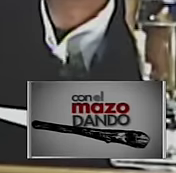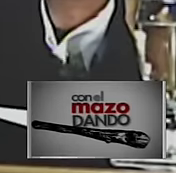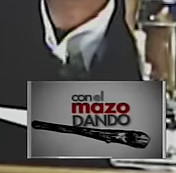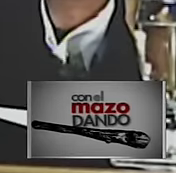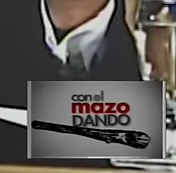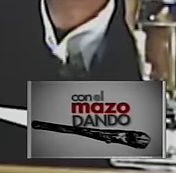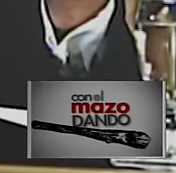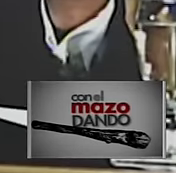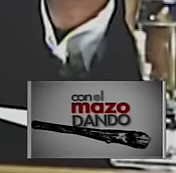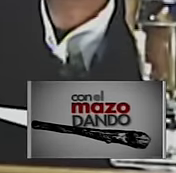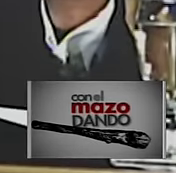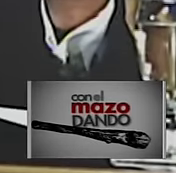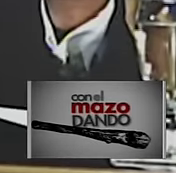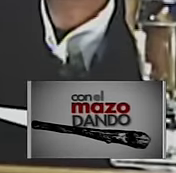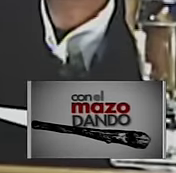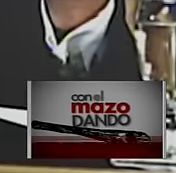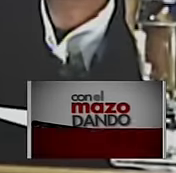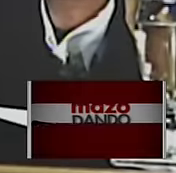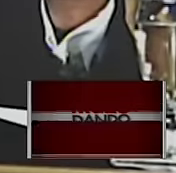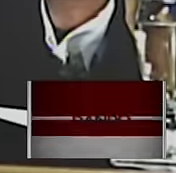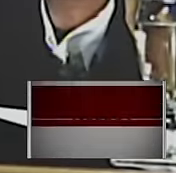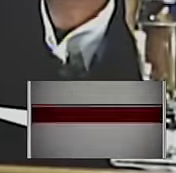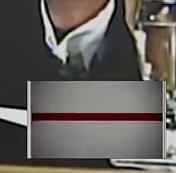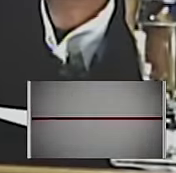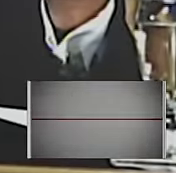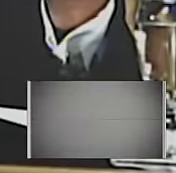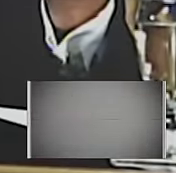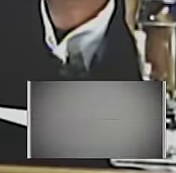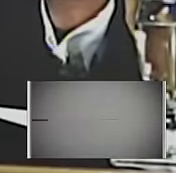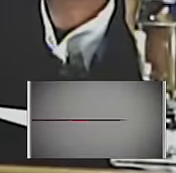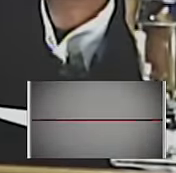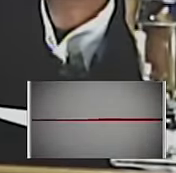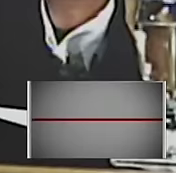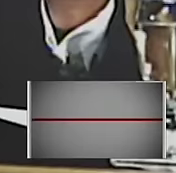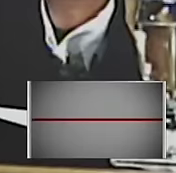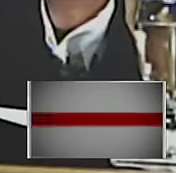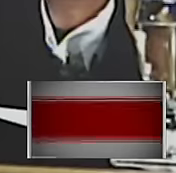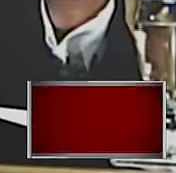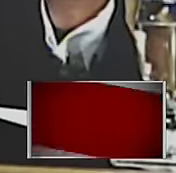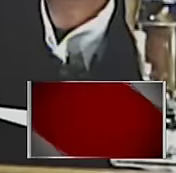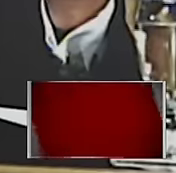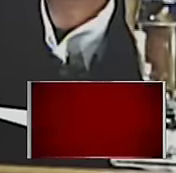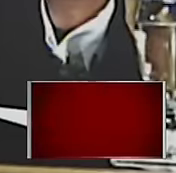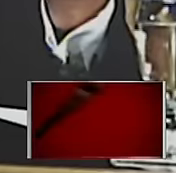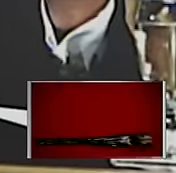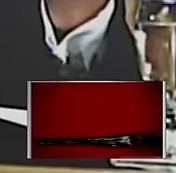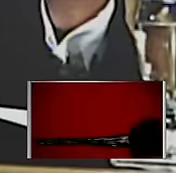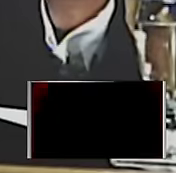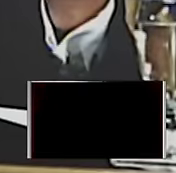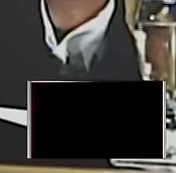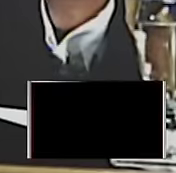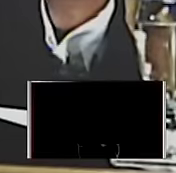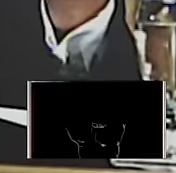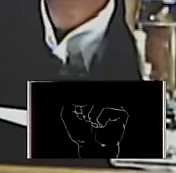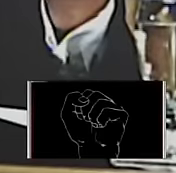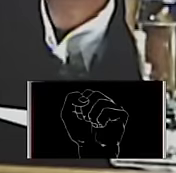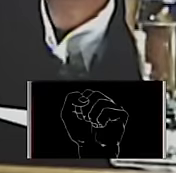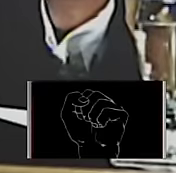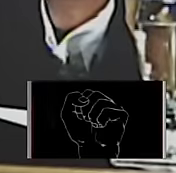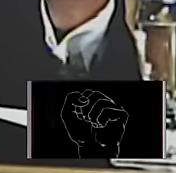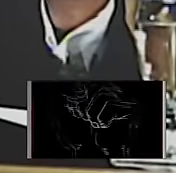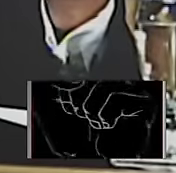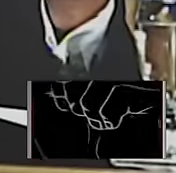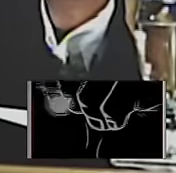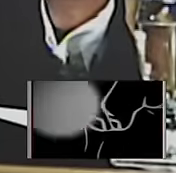Canta Claro 107.1, San Antonio Estéreo 107.5, Caripe Estéreo 106.5,